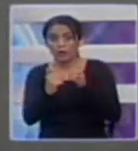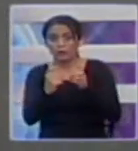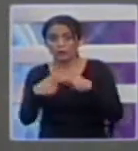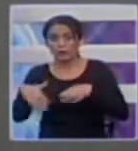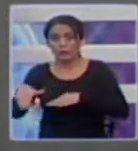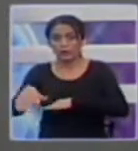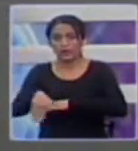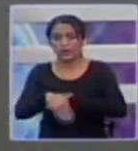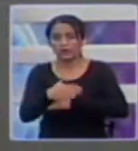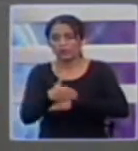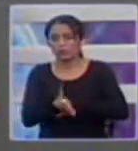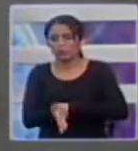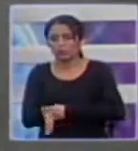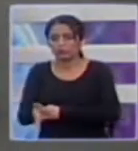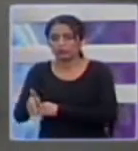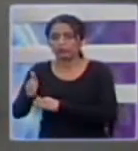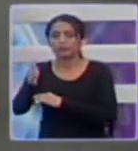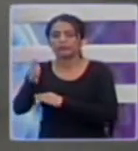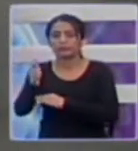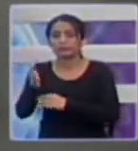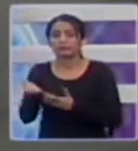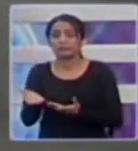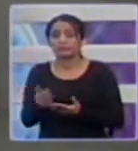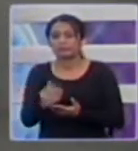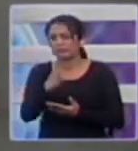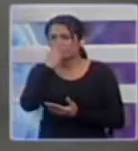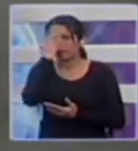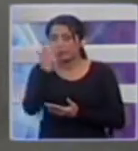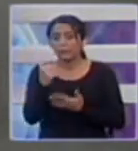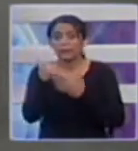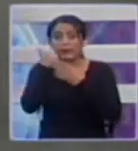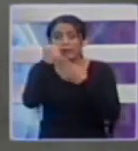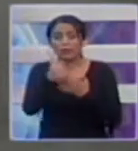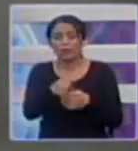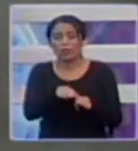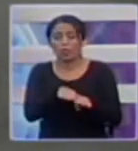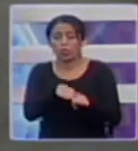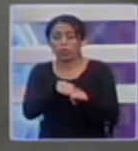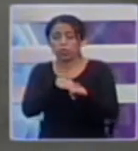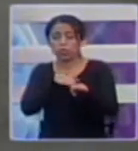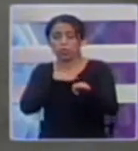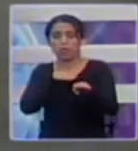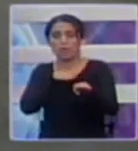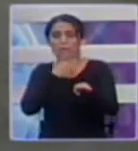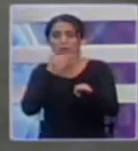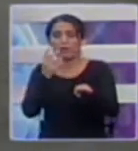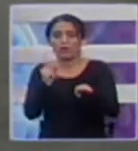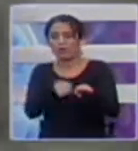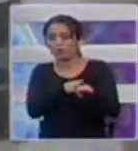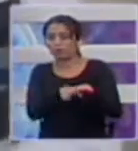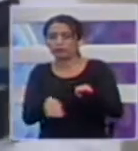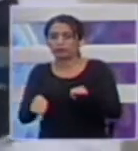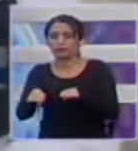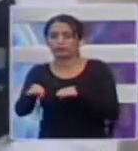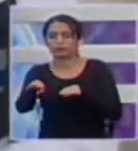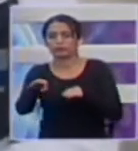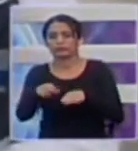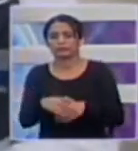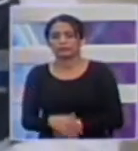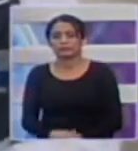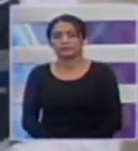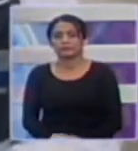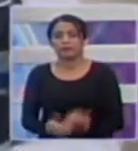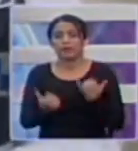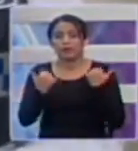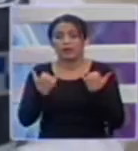de Tránsito Municipal. Cambio implementado para descongestionar la avenida Benjamín Rosales al norte de Guayaquil. Lo que la ATM ha hecho